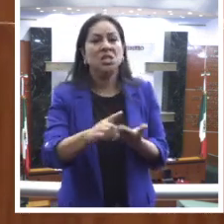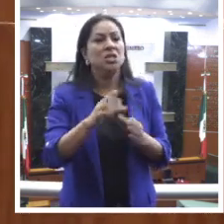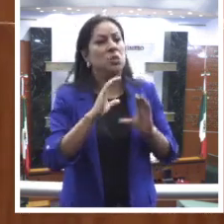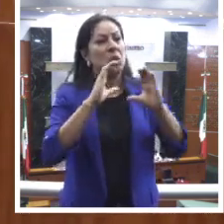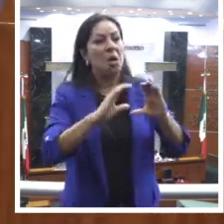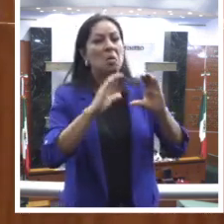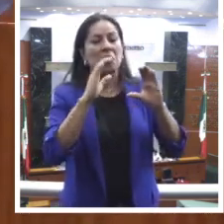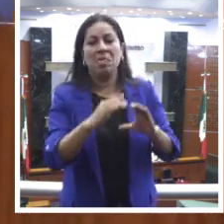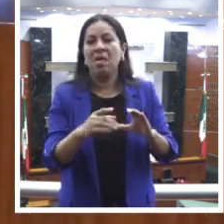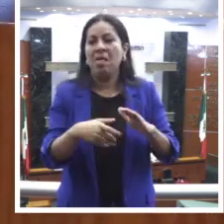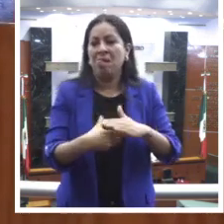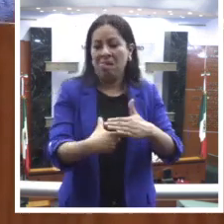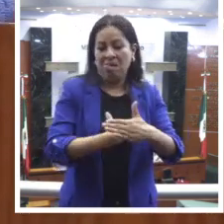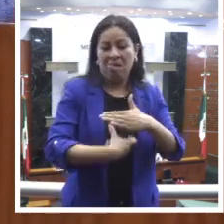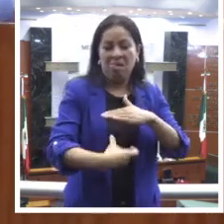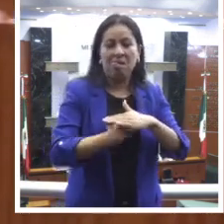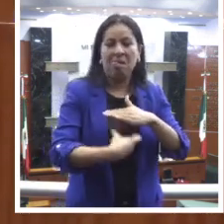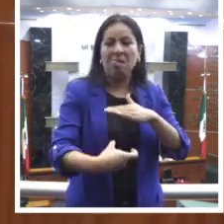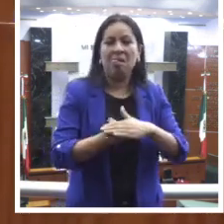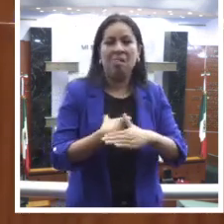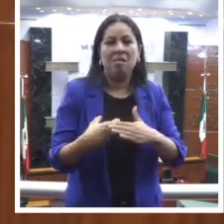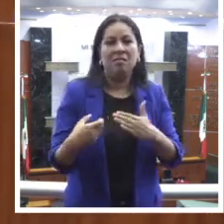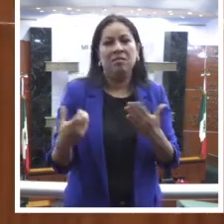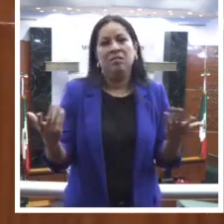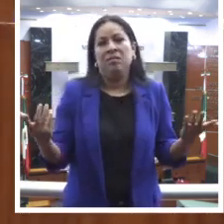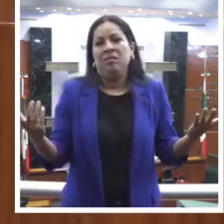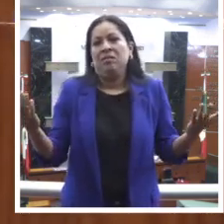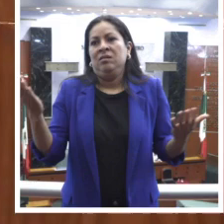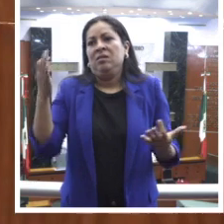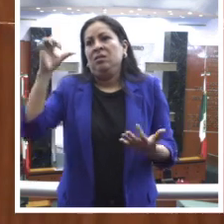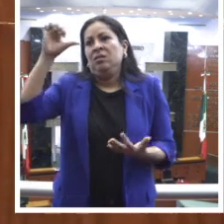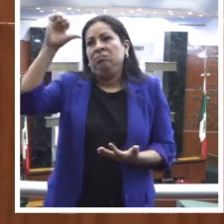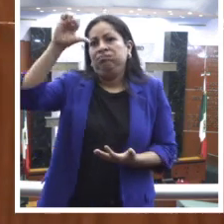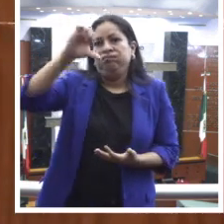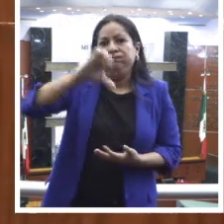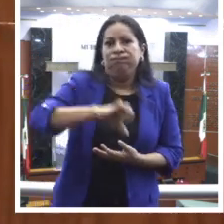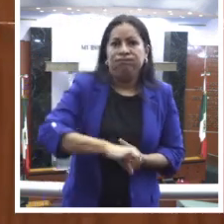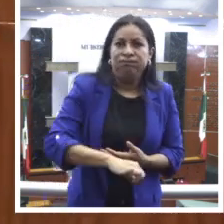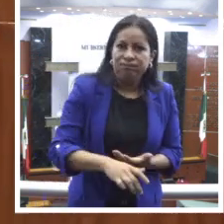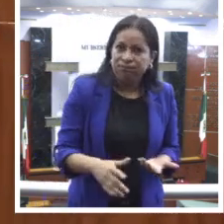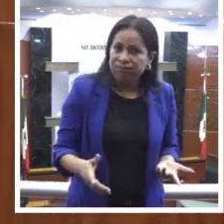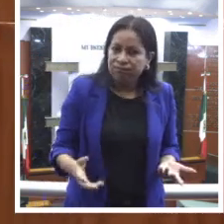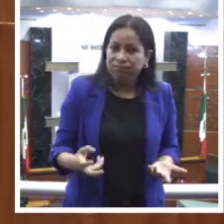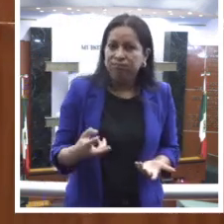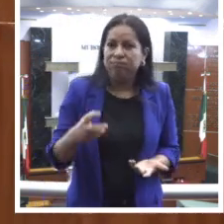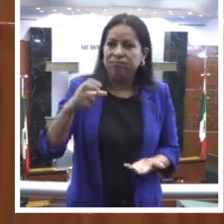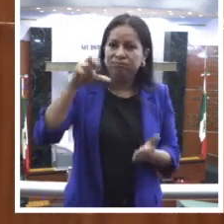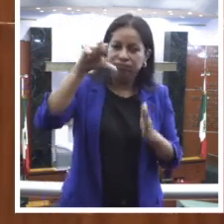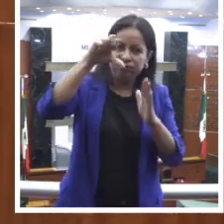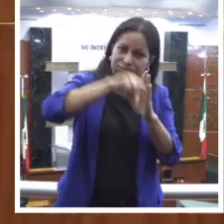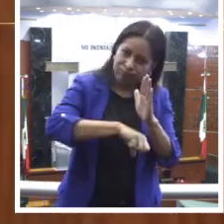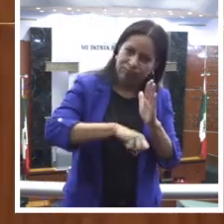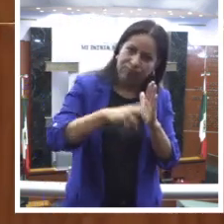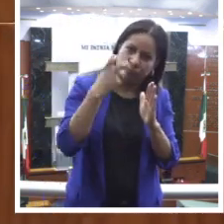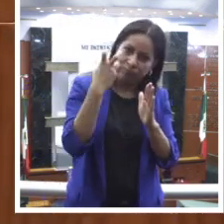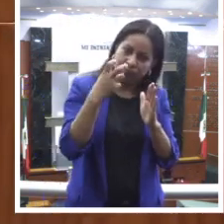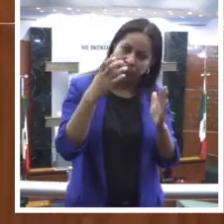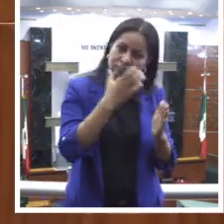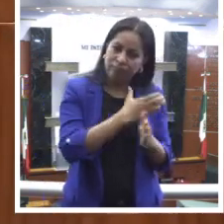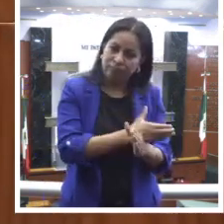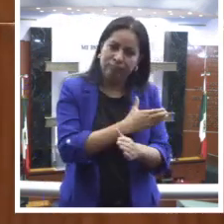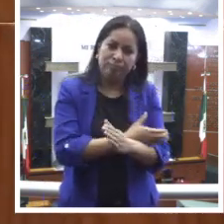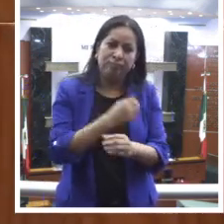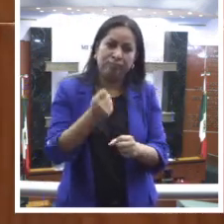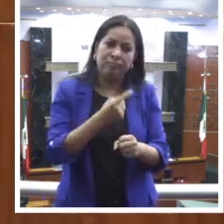extorsión todo se viene abajo por ello compañeros tengo la